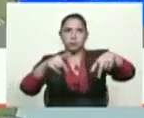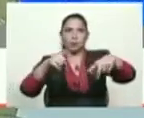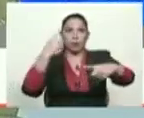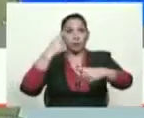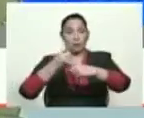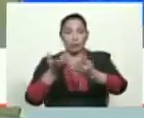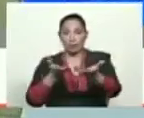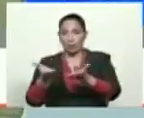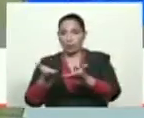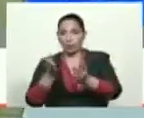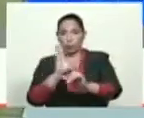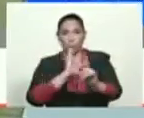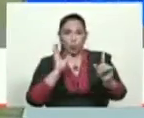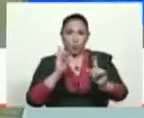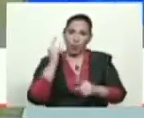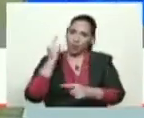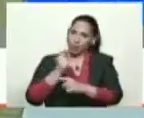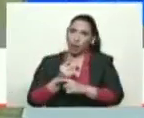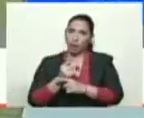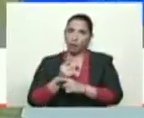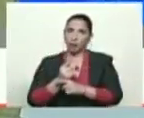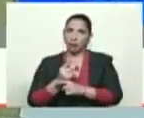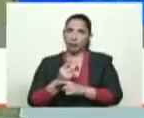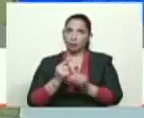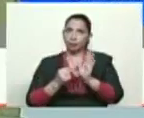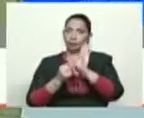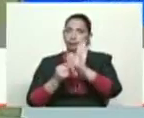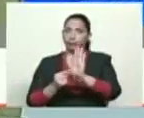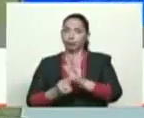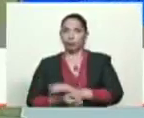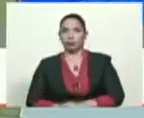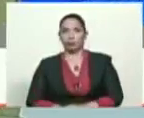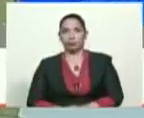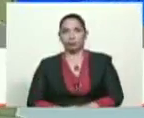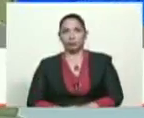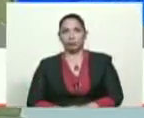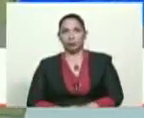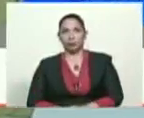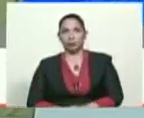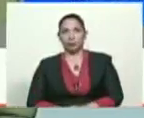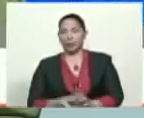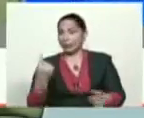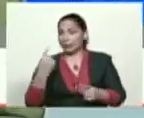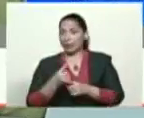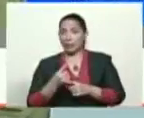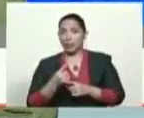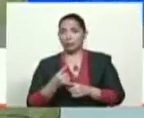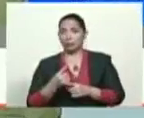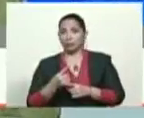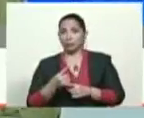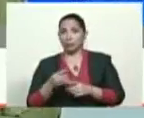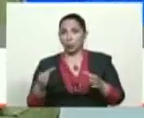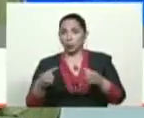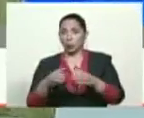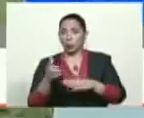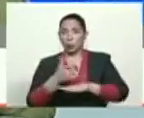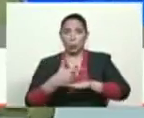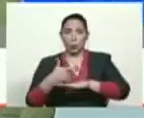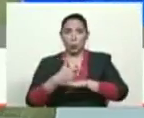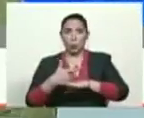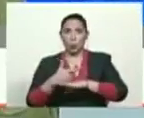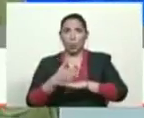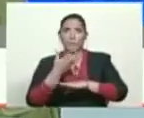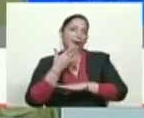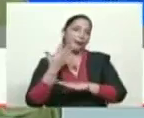servicios culturales que pasó a néstor y llega está en cuba- verdad ahí tienes que poner grupos de